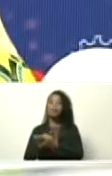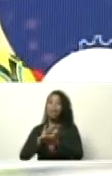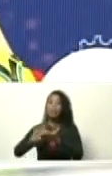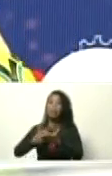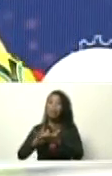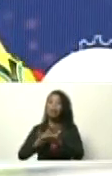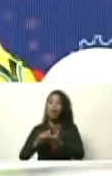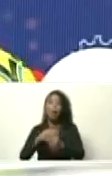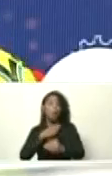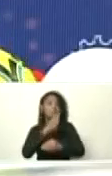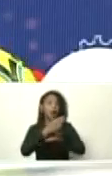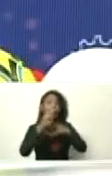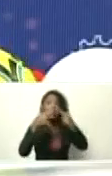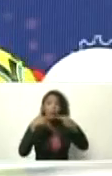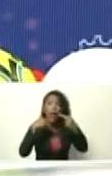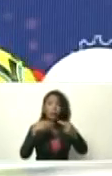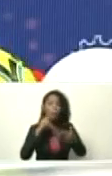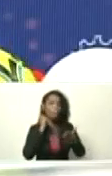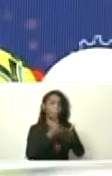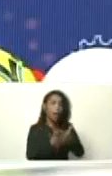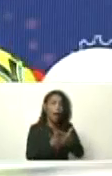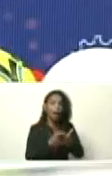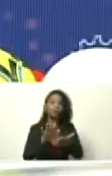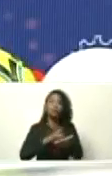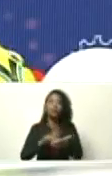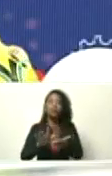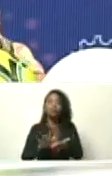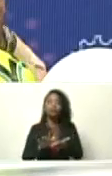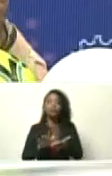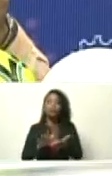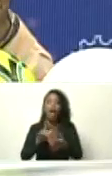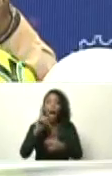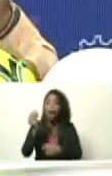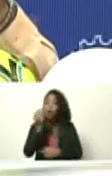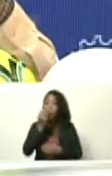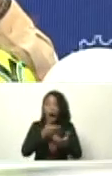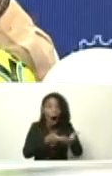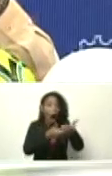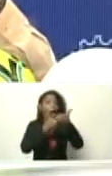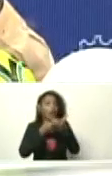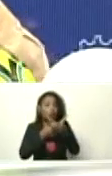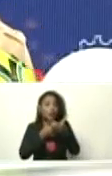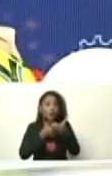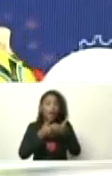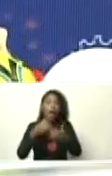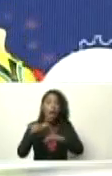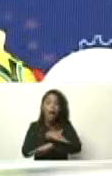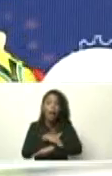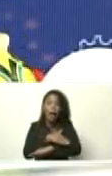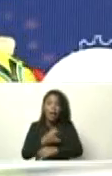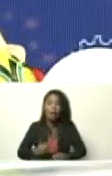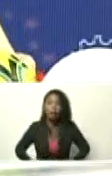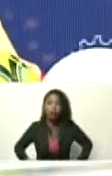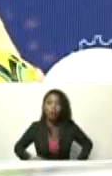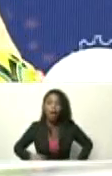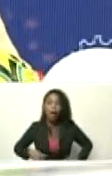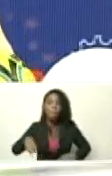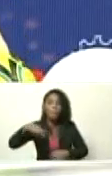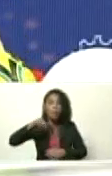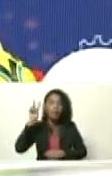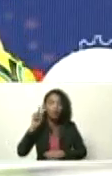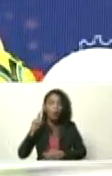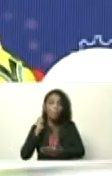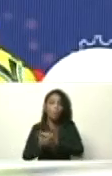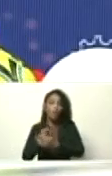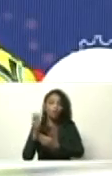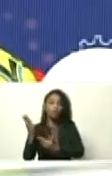Que va por un restaurante, lo paga aquí. Que se comió un perro caliente en la calle del hambre en Plaza Venezuela, lo paga por aquí.